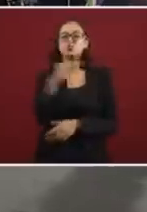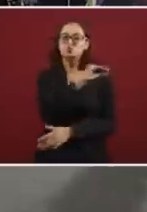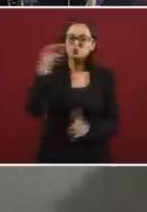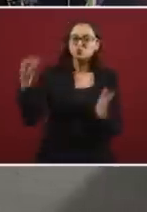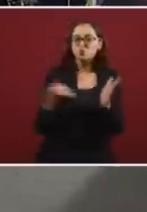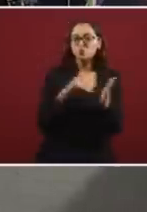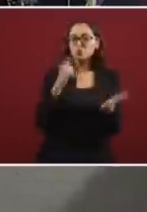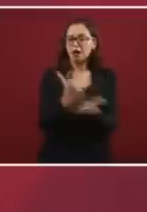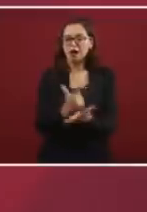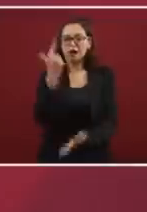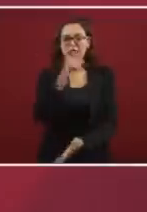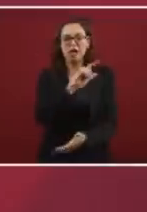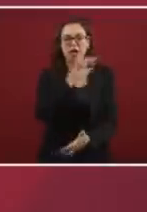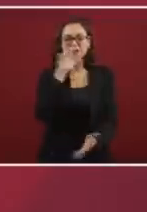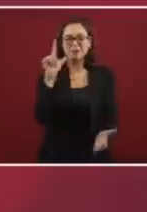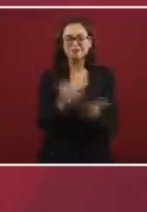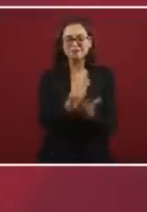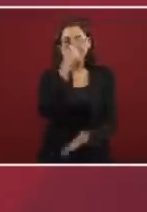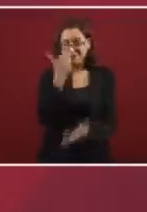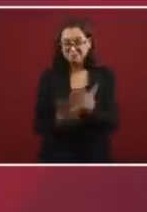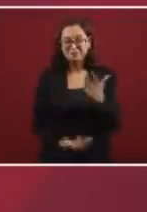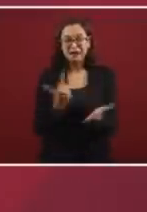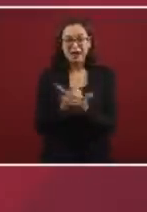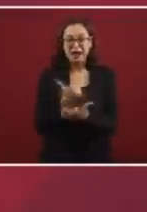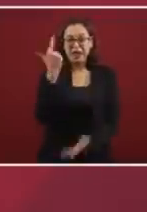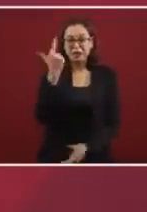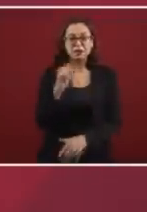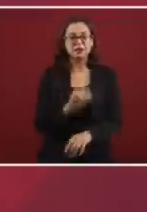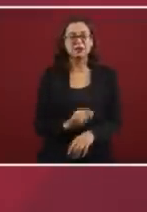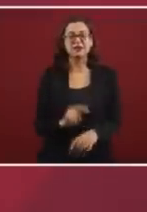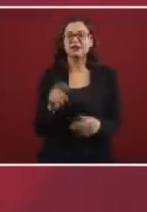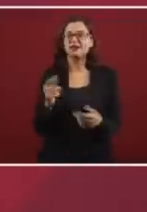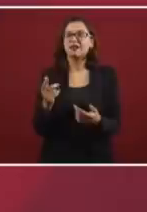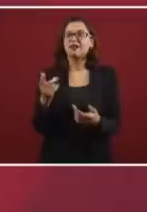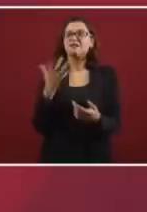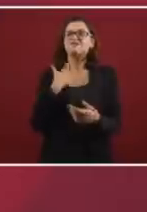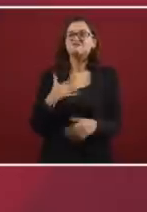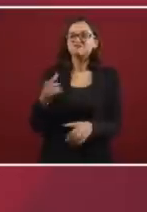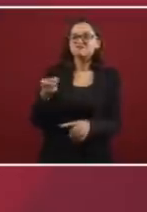no era delito grave el robo de combustible